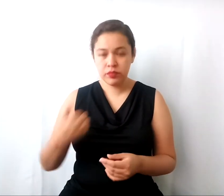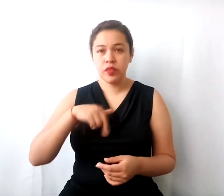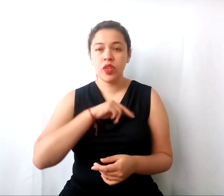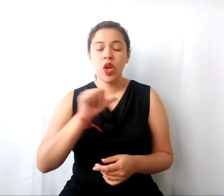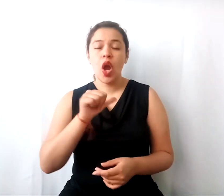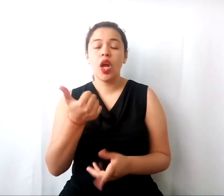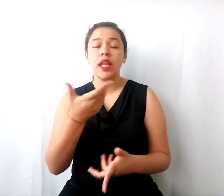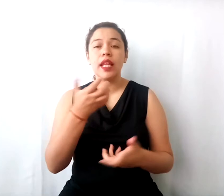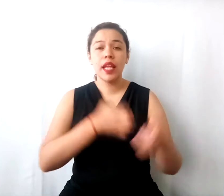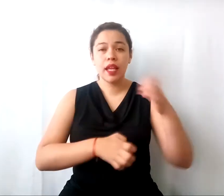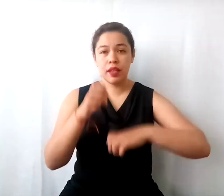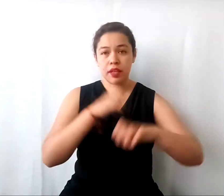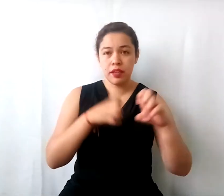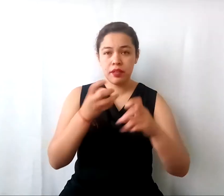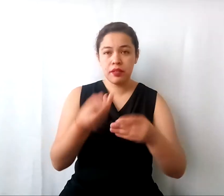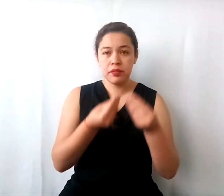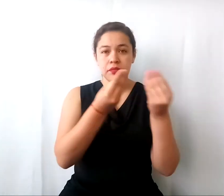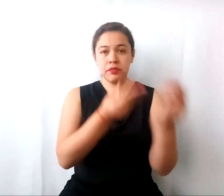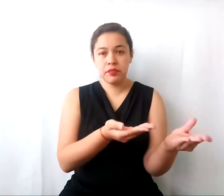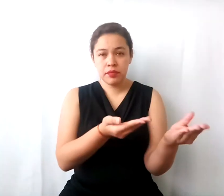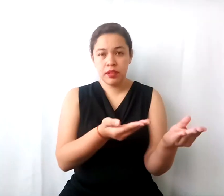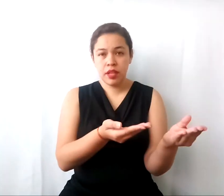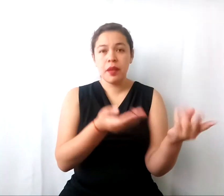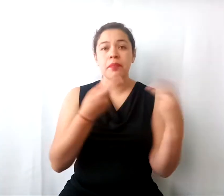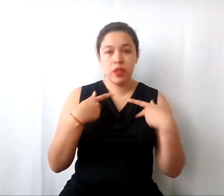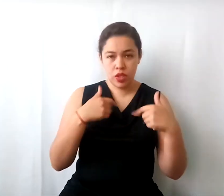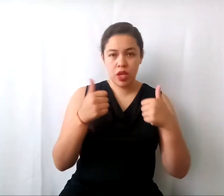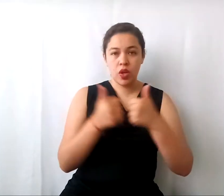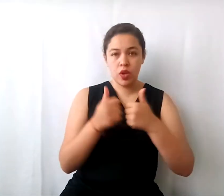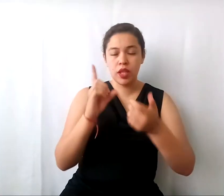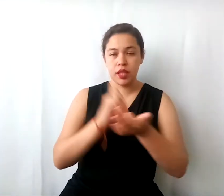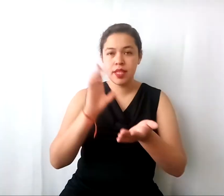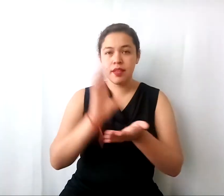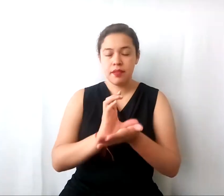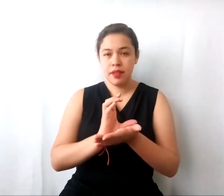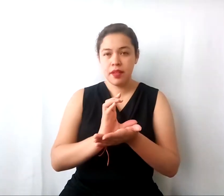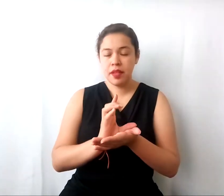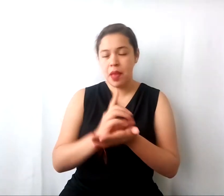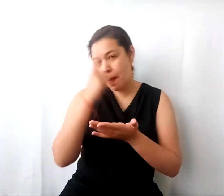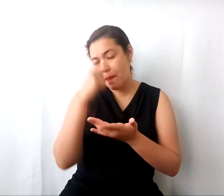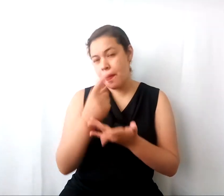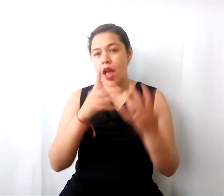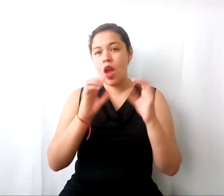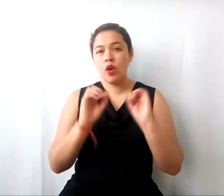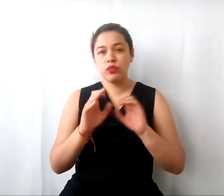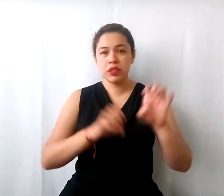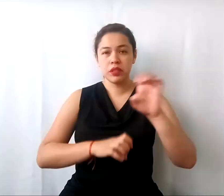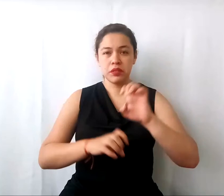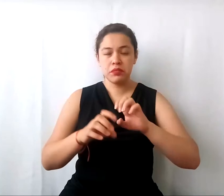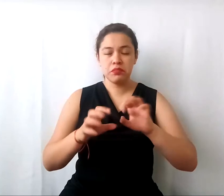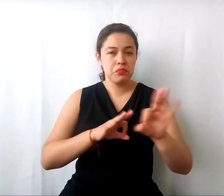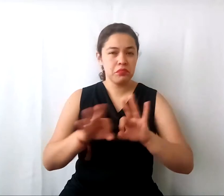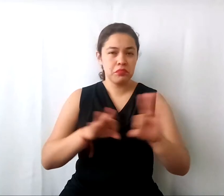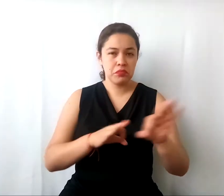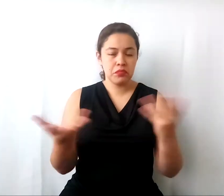empresa a una persona con discapacidad para que haga tareas de oficina, nosotros damos